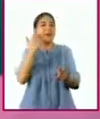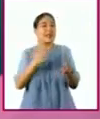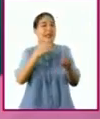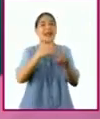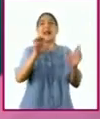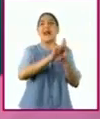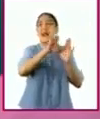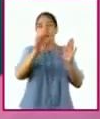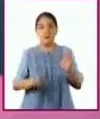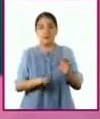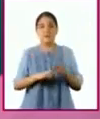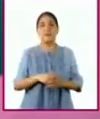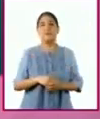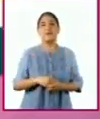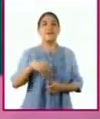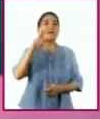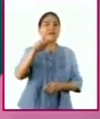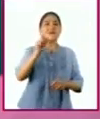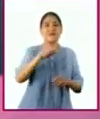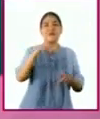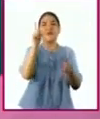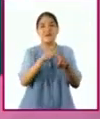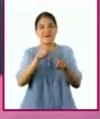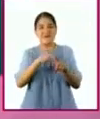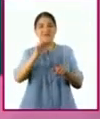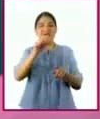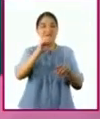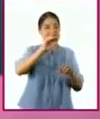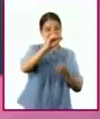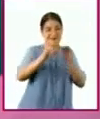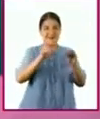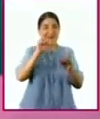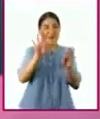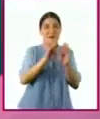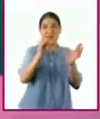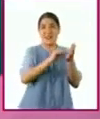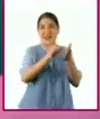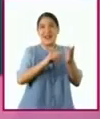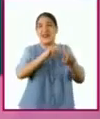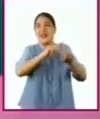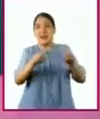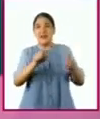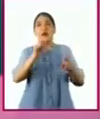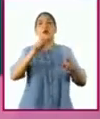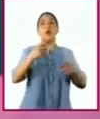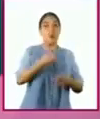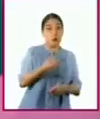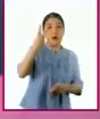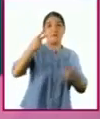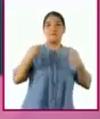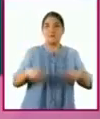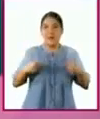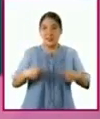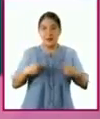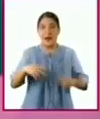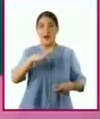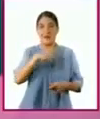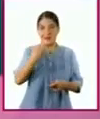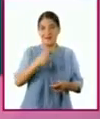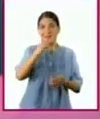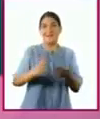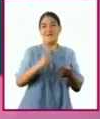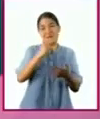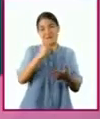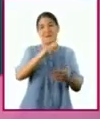ejemplo, se pintan de diferente color cada uno de los rangos de la densidad de población que hay en nuestro país, como